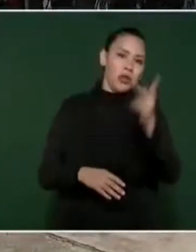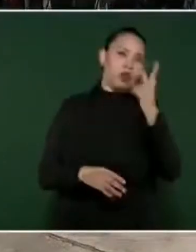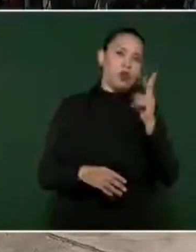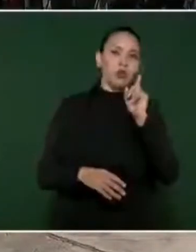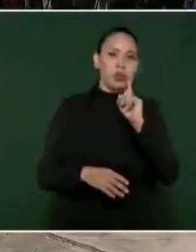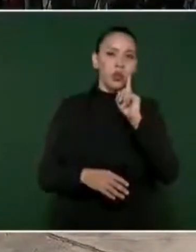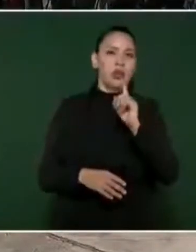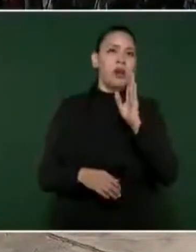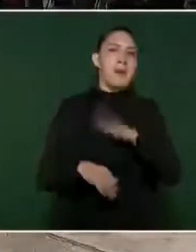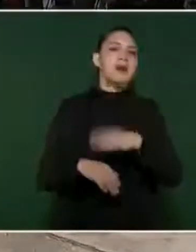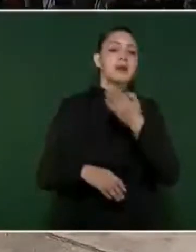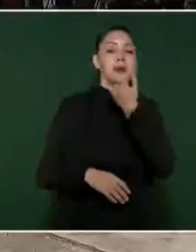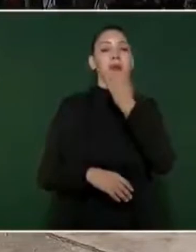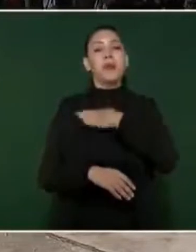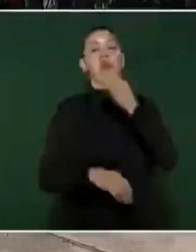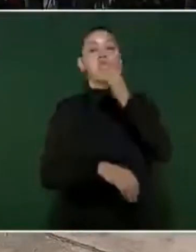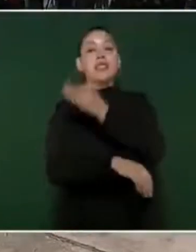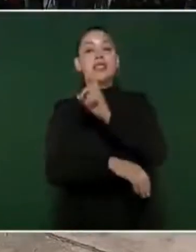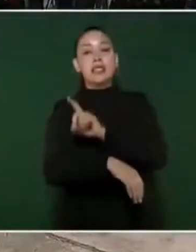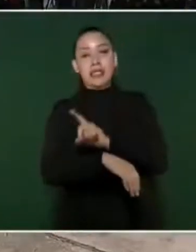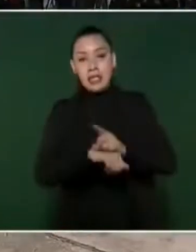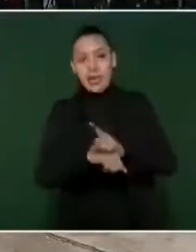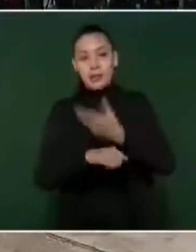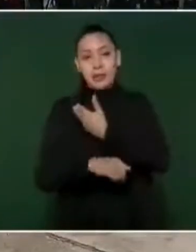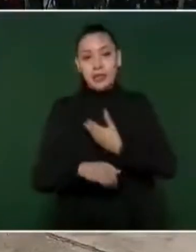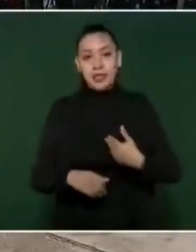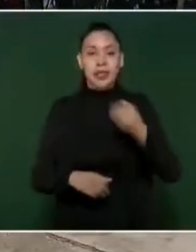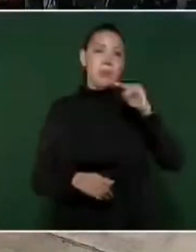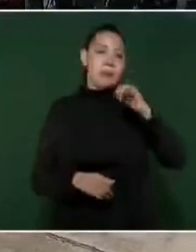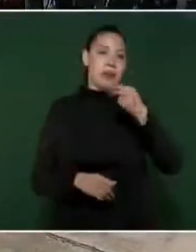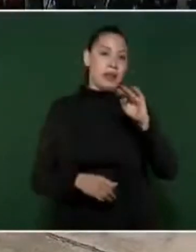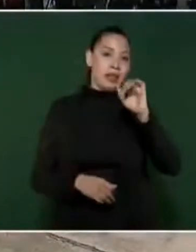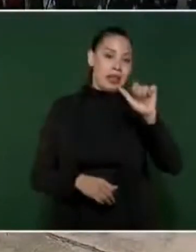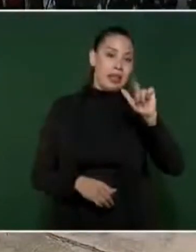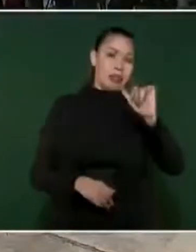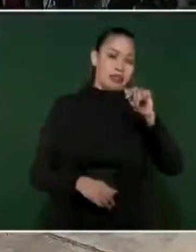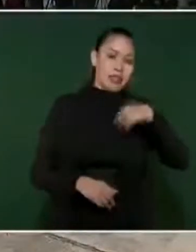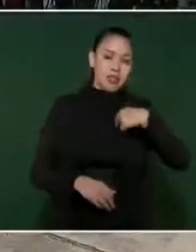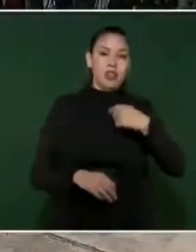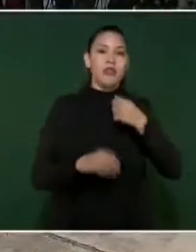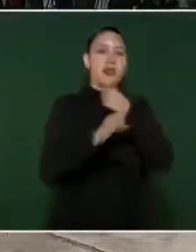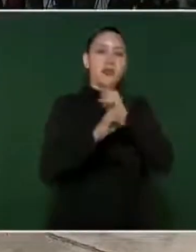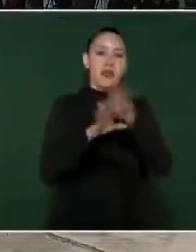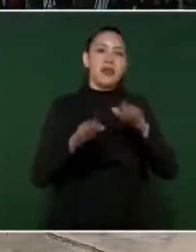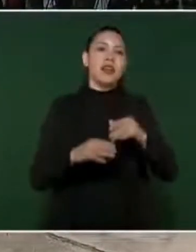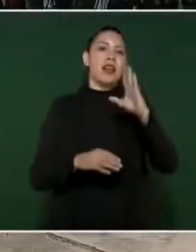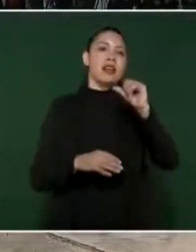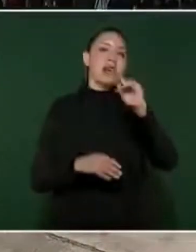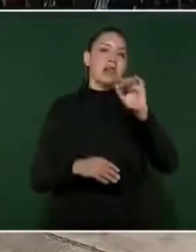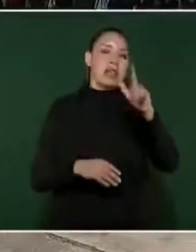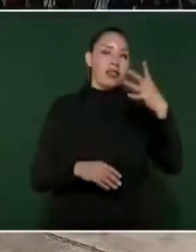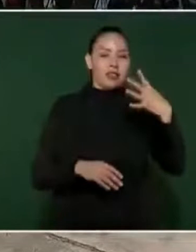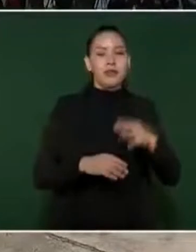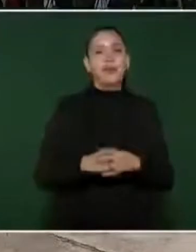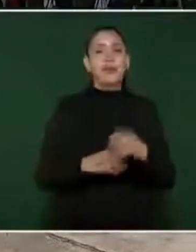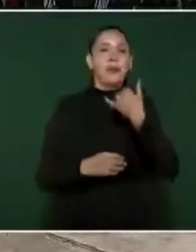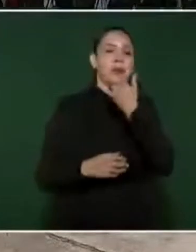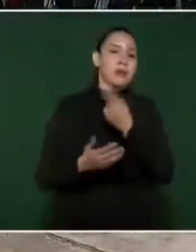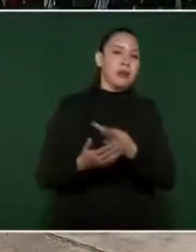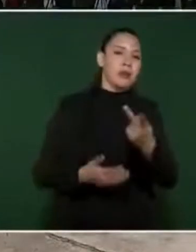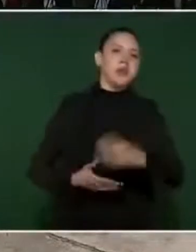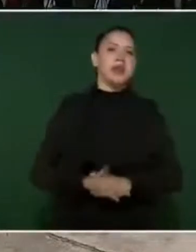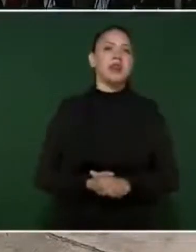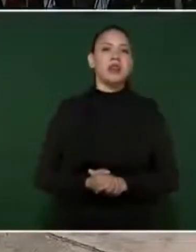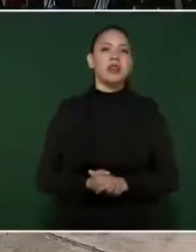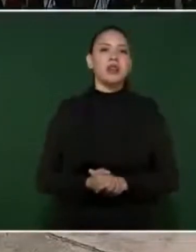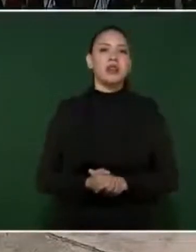Muy buenos días, presidente. Miguel Arzate, del Sistema Público de Radiodifusión del Estado Mexicano, Canal 14. Preguntarle, presidente, ¿cuáles